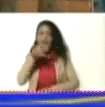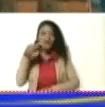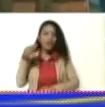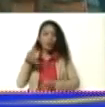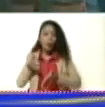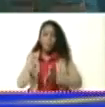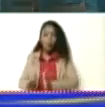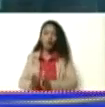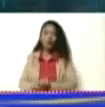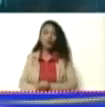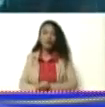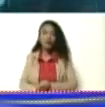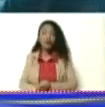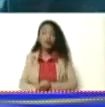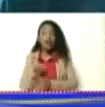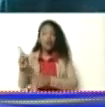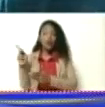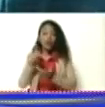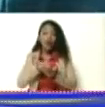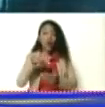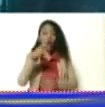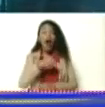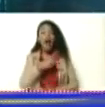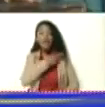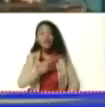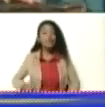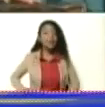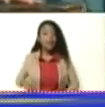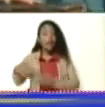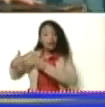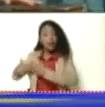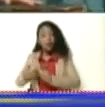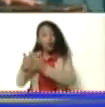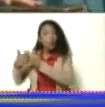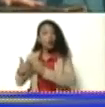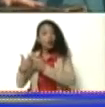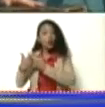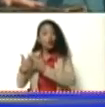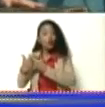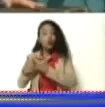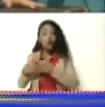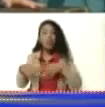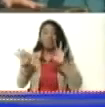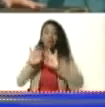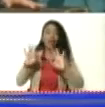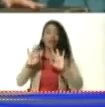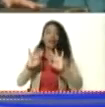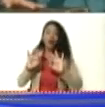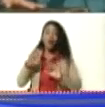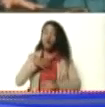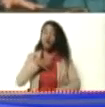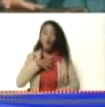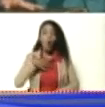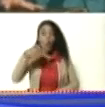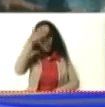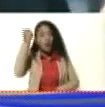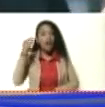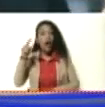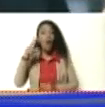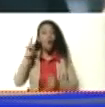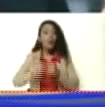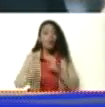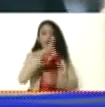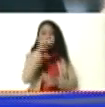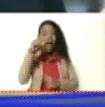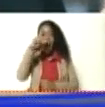Ellos han llegado a la presidencia y a la vicepresidencia de los Estados Unidos. Y nadie puede olvidar que los Estados Unidos en los últimos 100